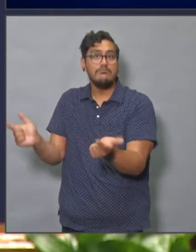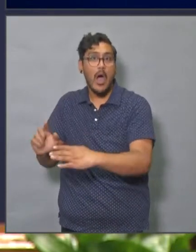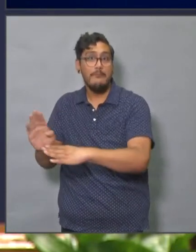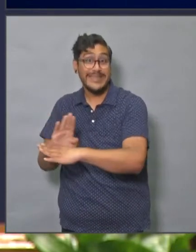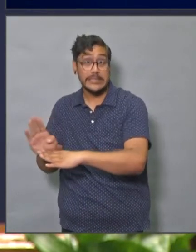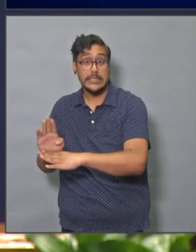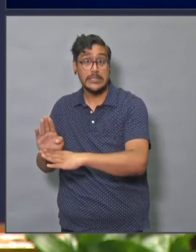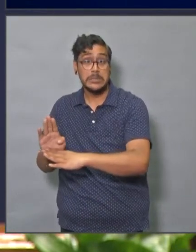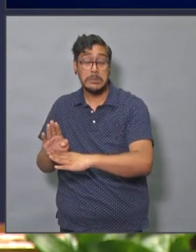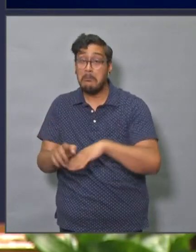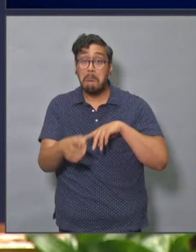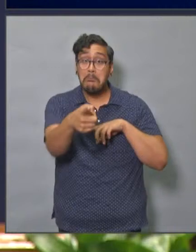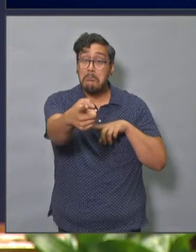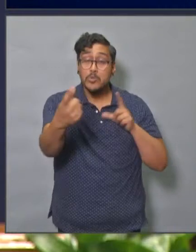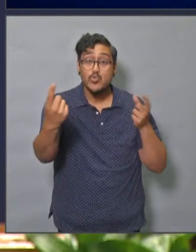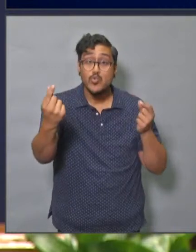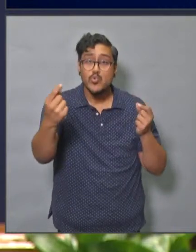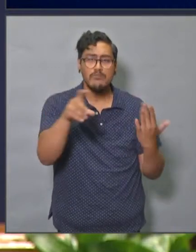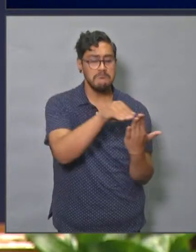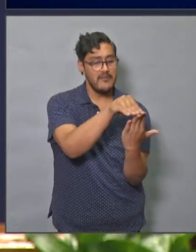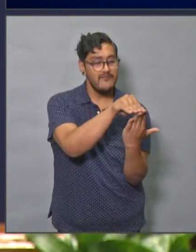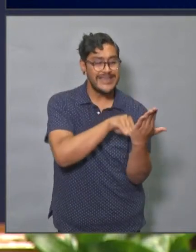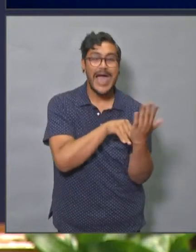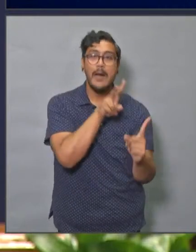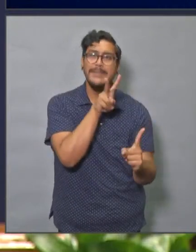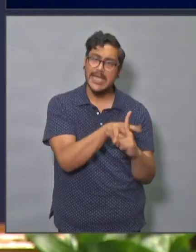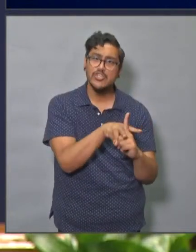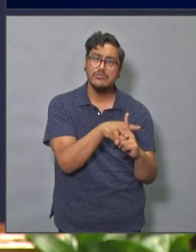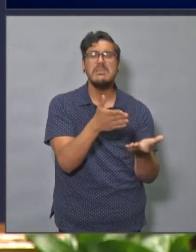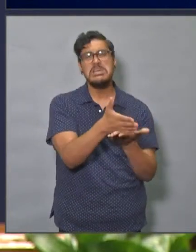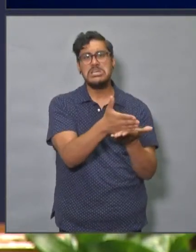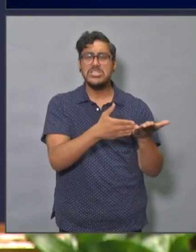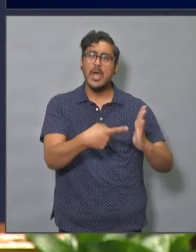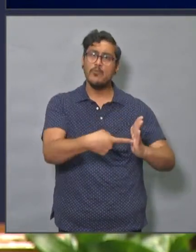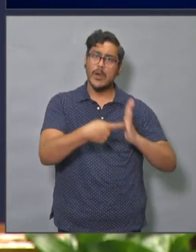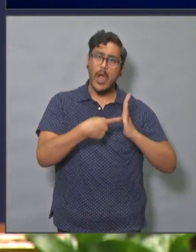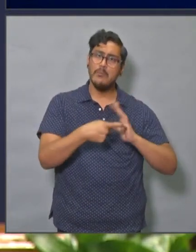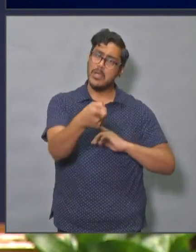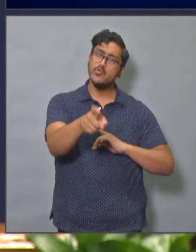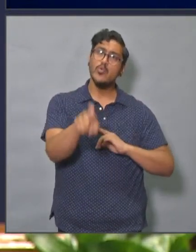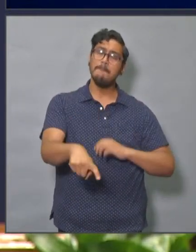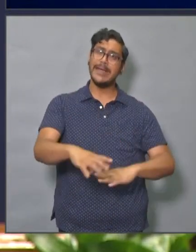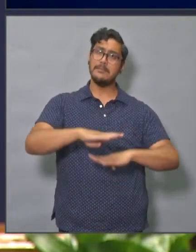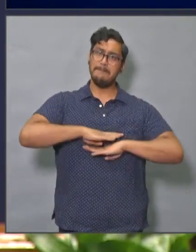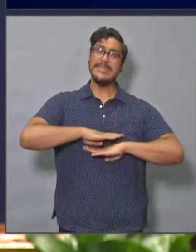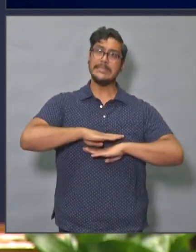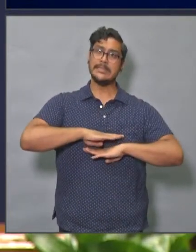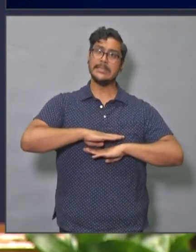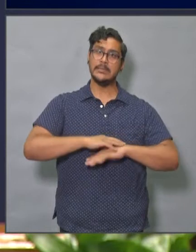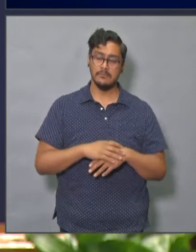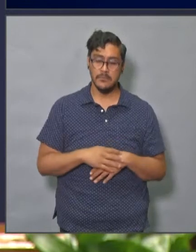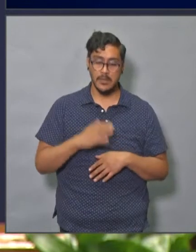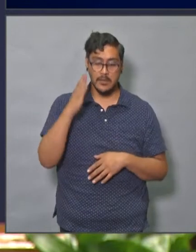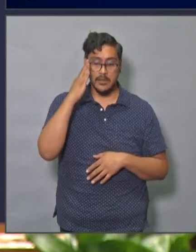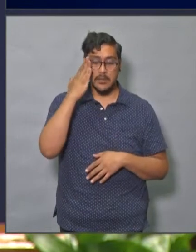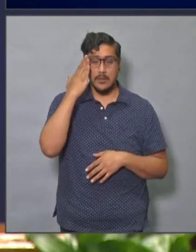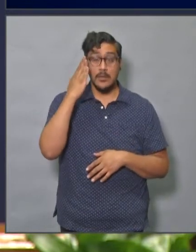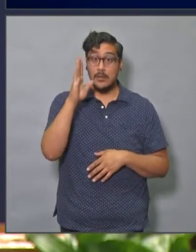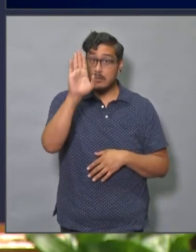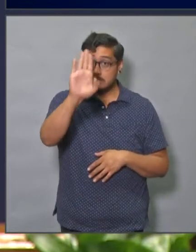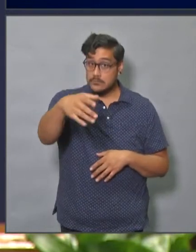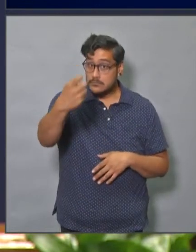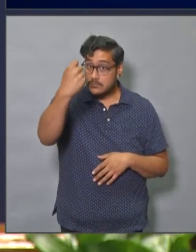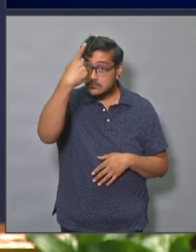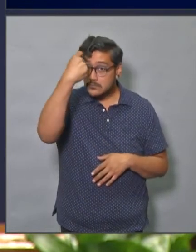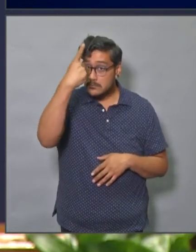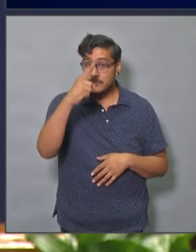una aplicación y tiene que cumplir ciertos requisitos. No deben de tener miedo